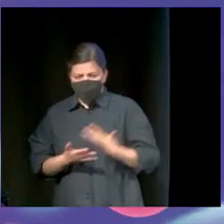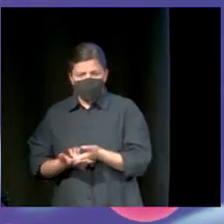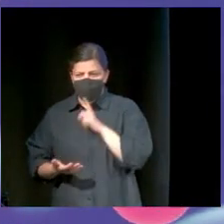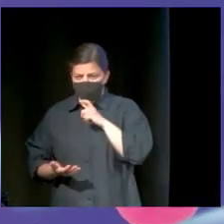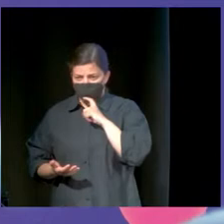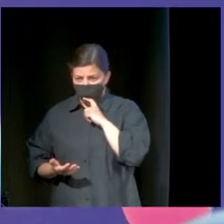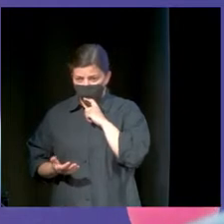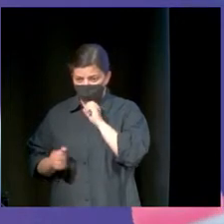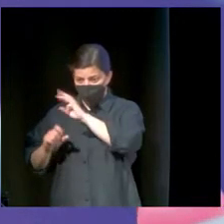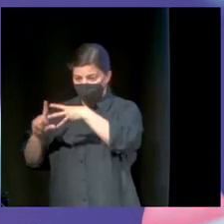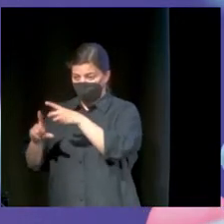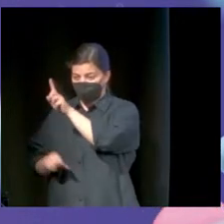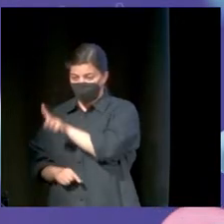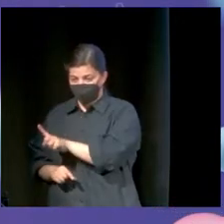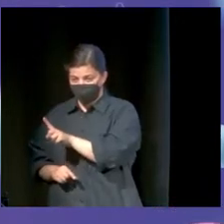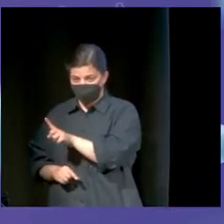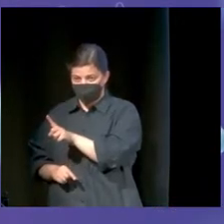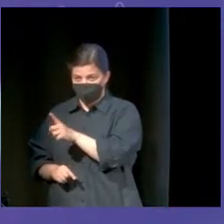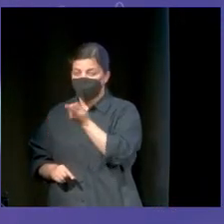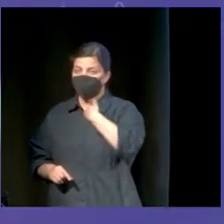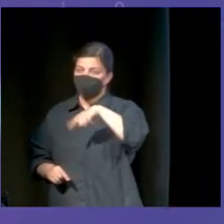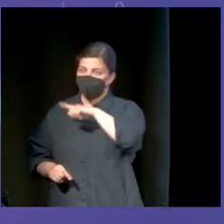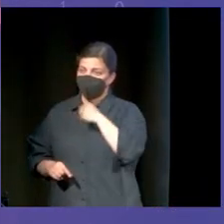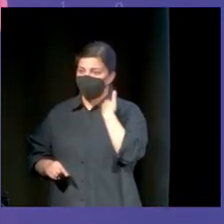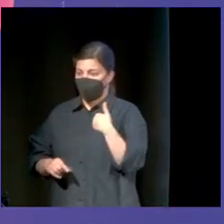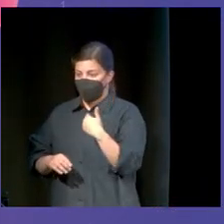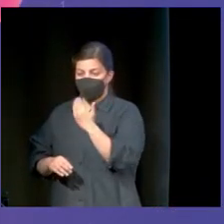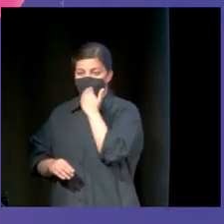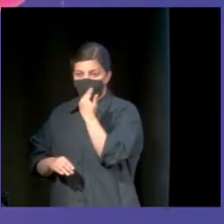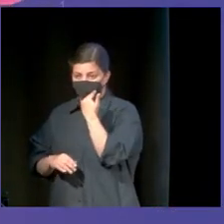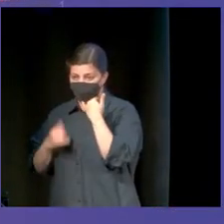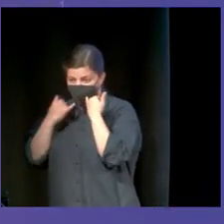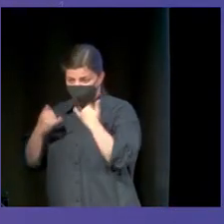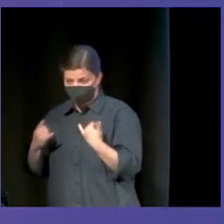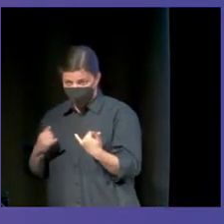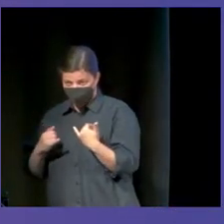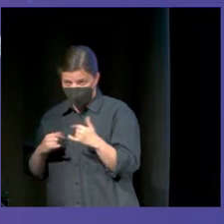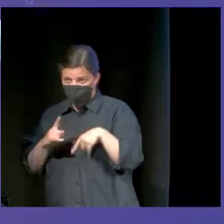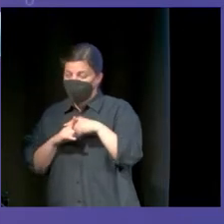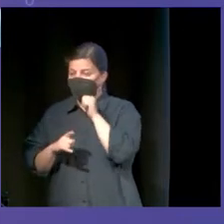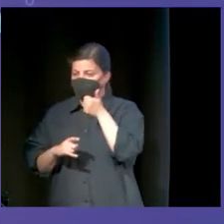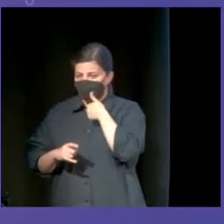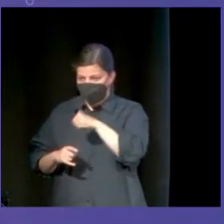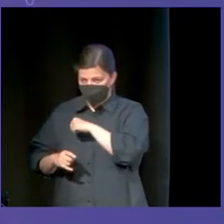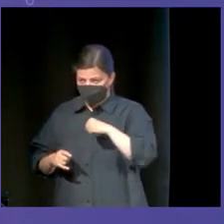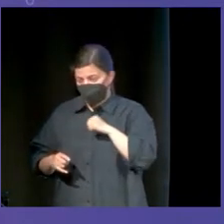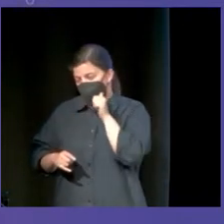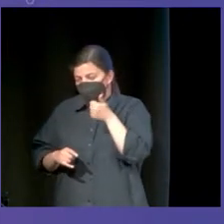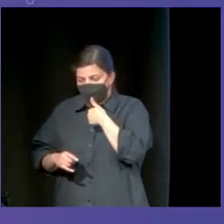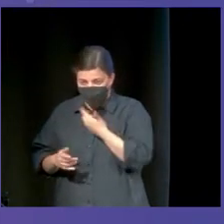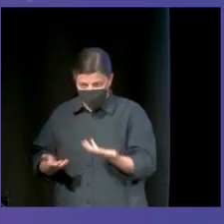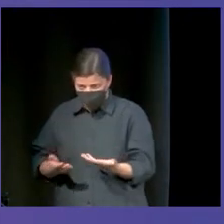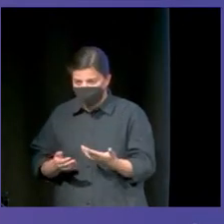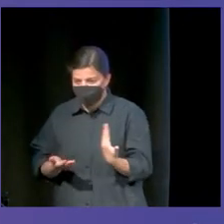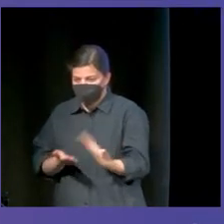en web 1 veníamos teniendo una dirección de correo y una clave privada con una contraseña para